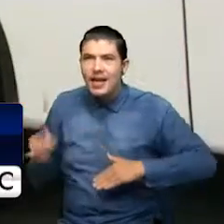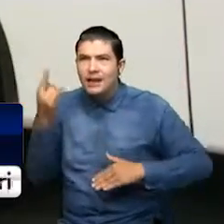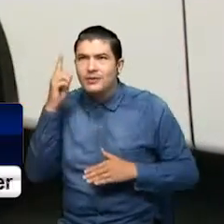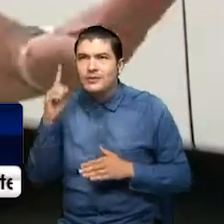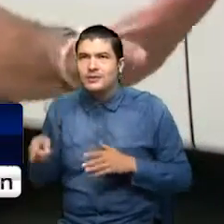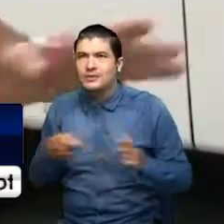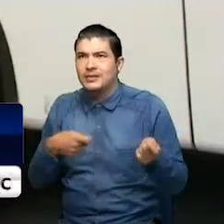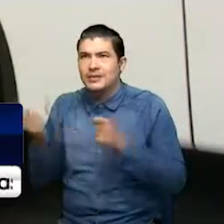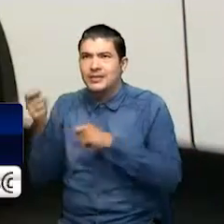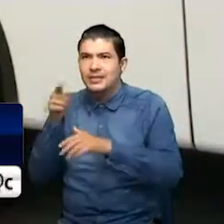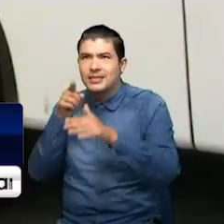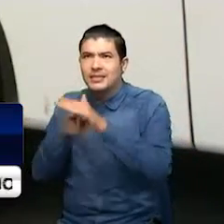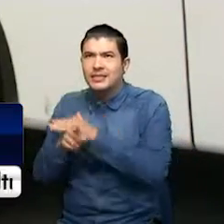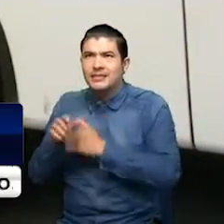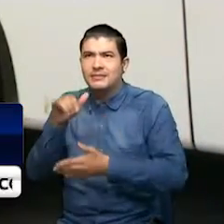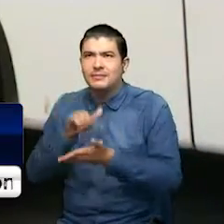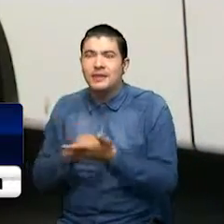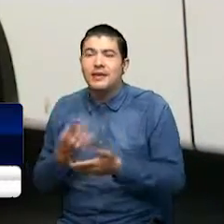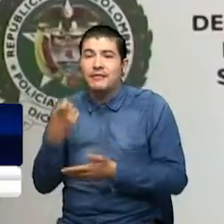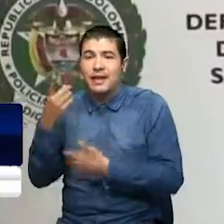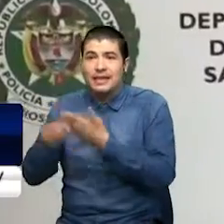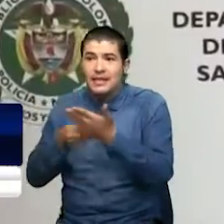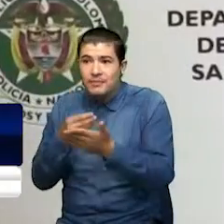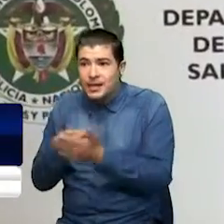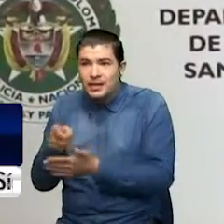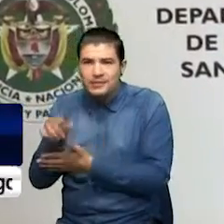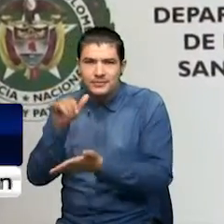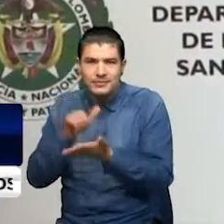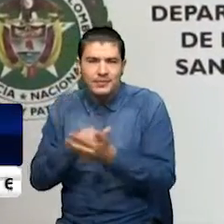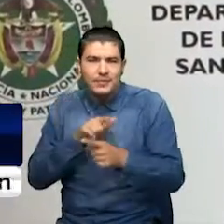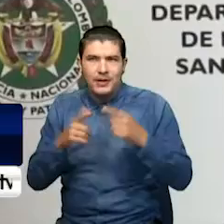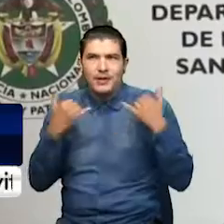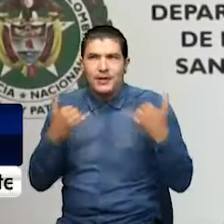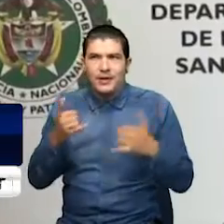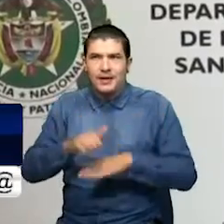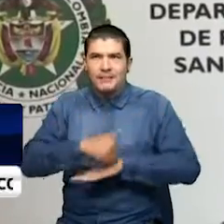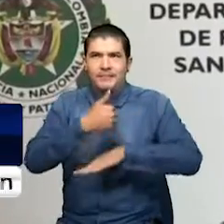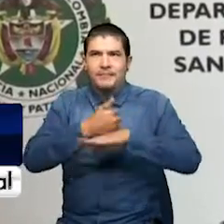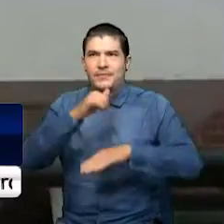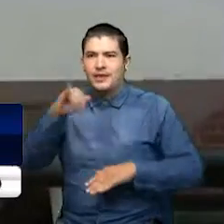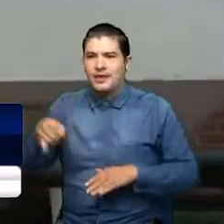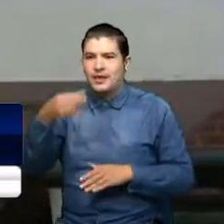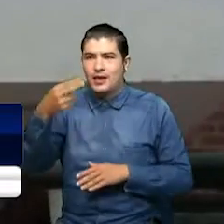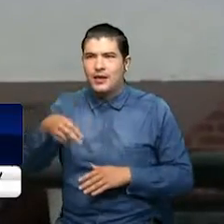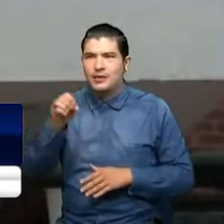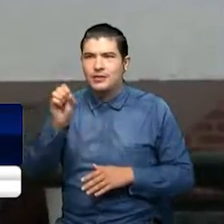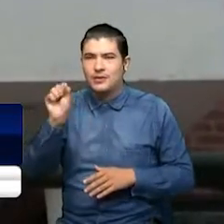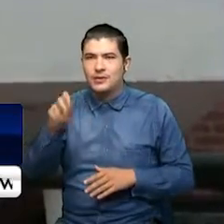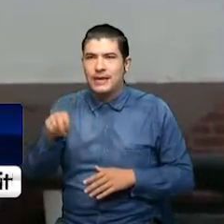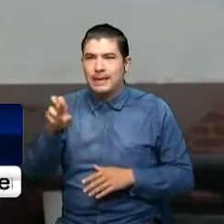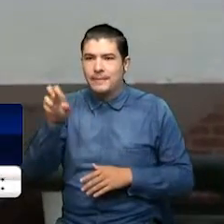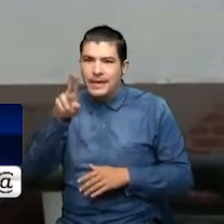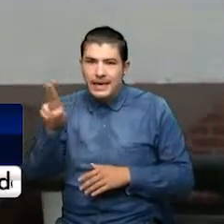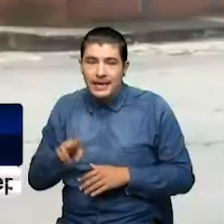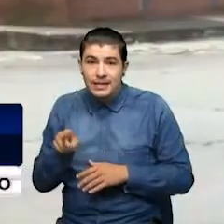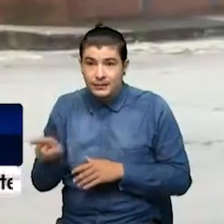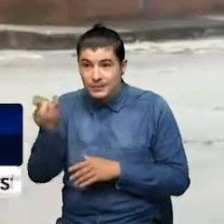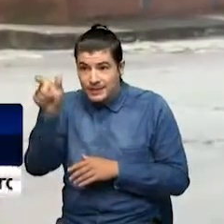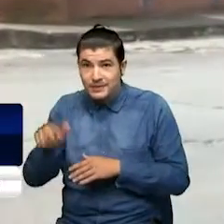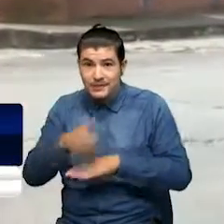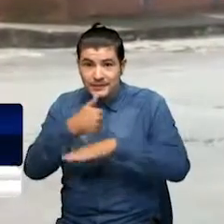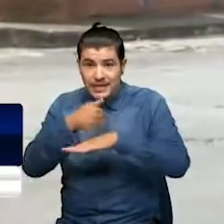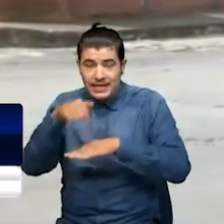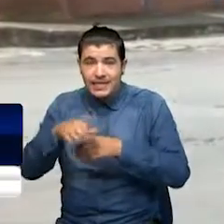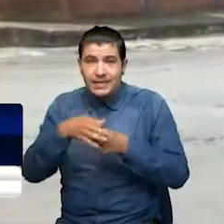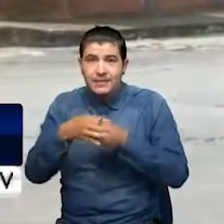lo llevaba y se iba debiendo cuenta y todo. El capitán Joan Pérez, comandante del tercer distrito de la policía con sede en la ciudad